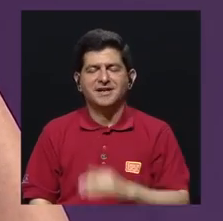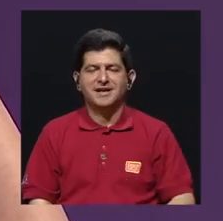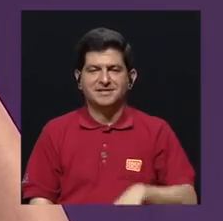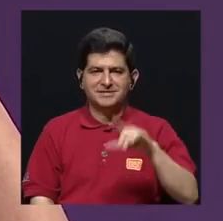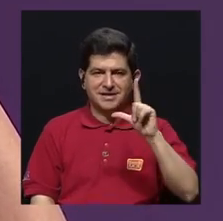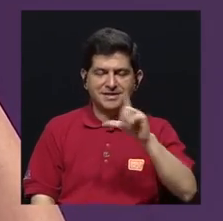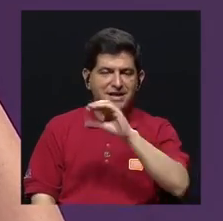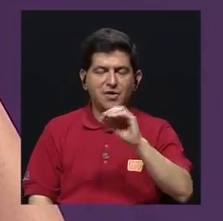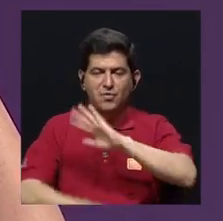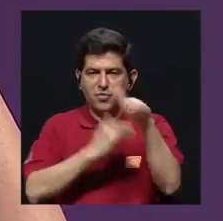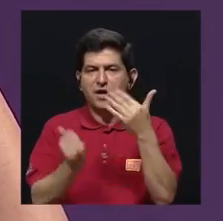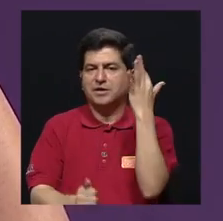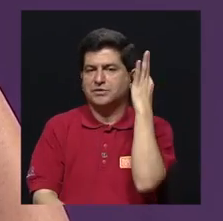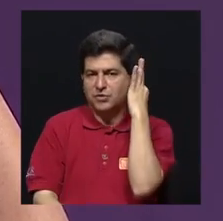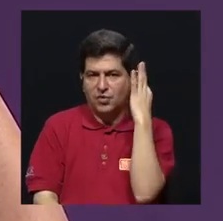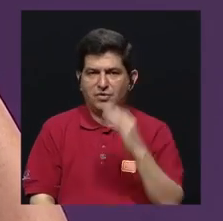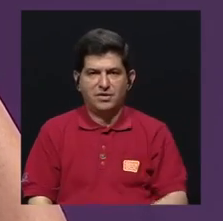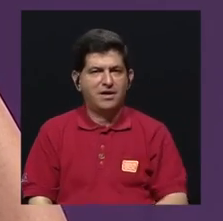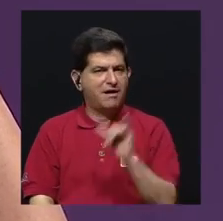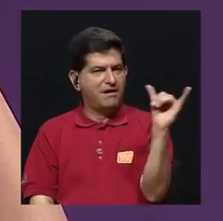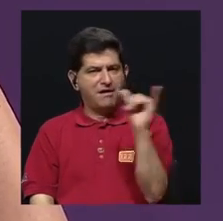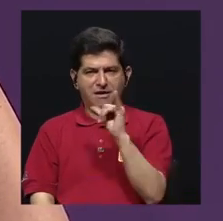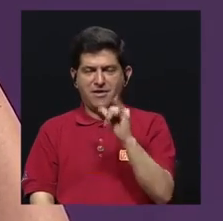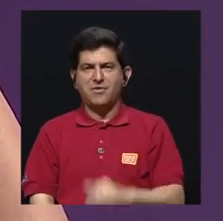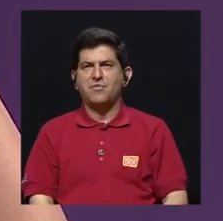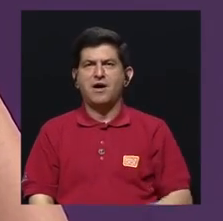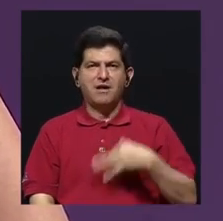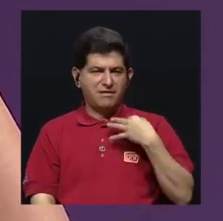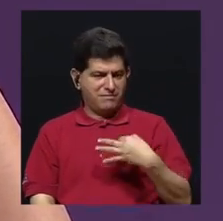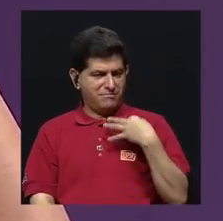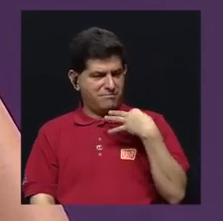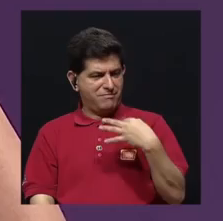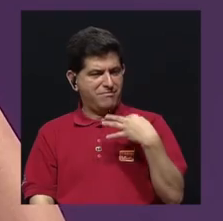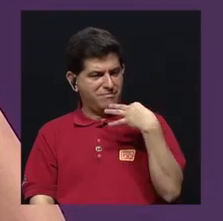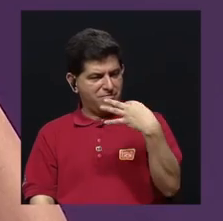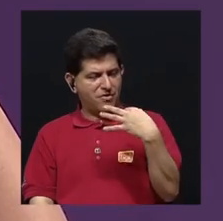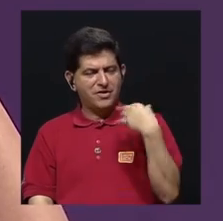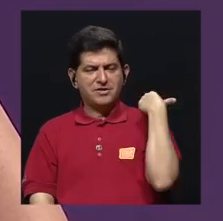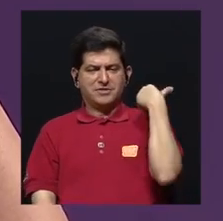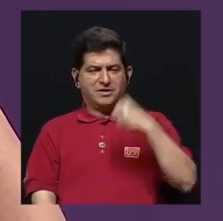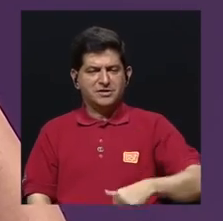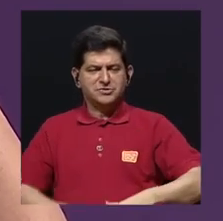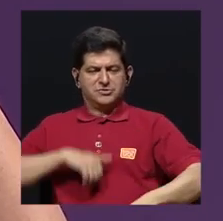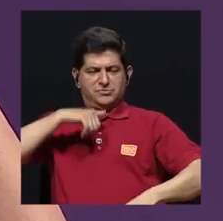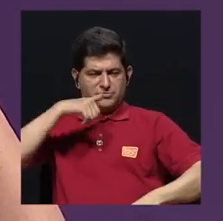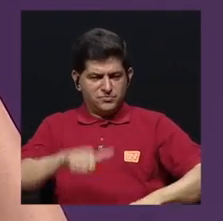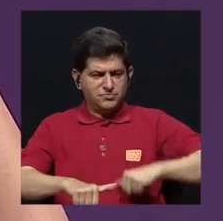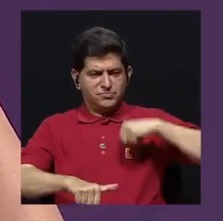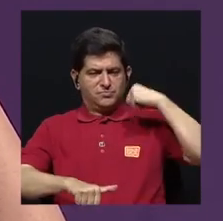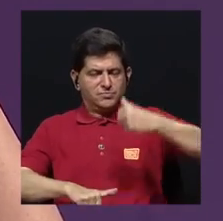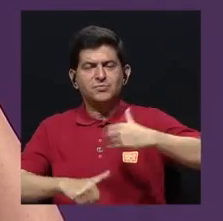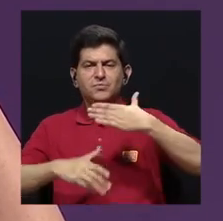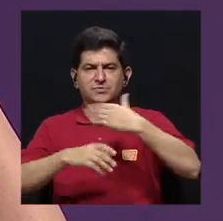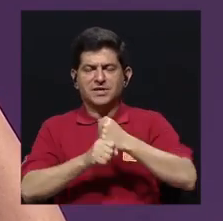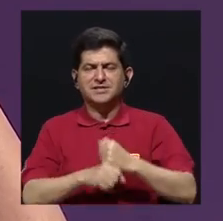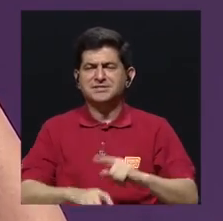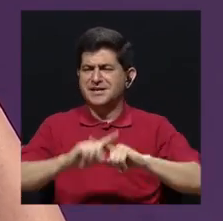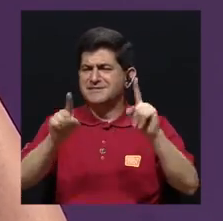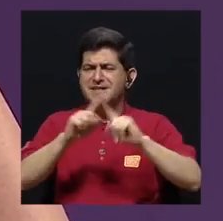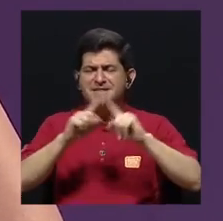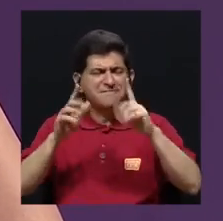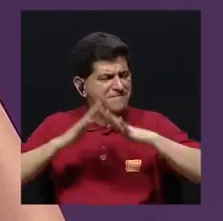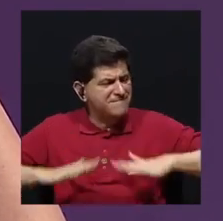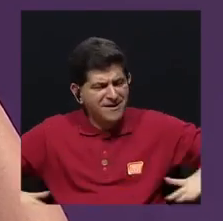esas mujeres, ¿verdad?, que a diario, digamos, todas esas luchas que las mujeres emprenden a diario desde múltiples trincheras,